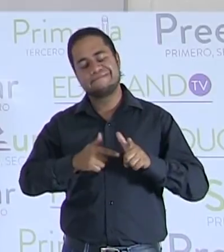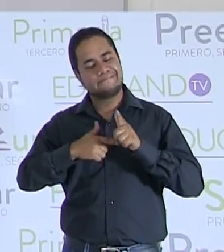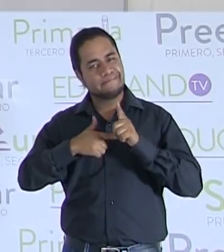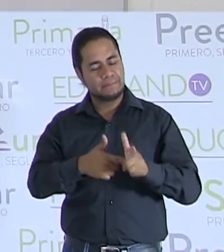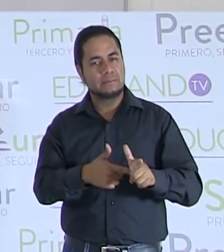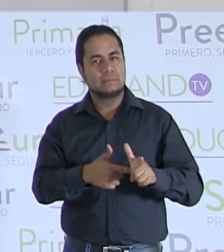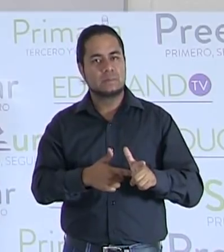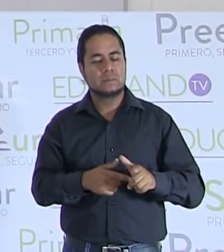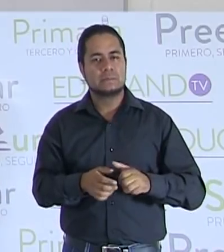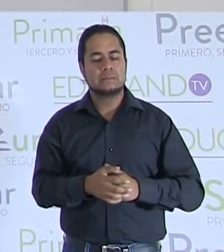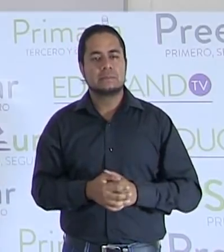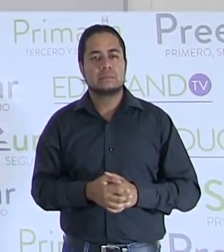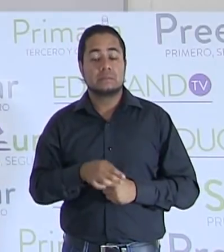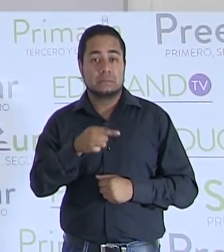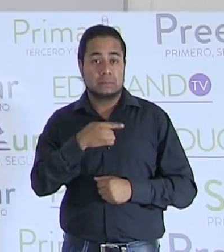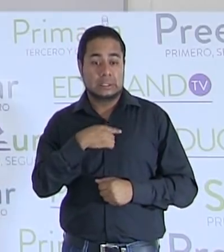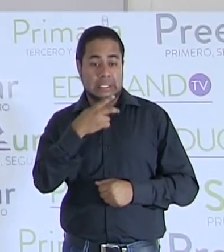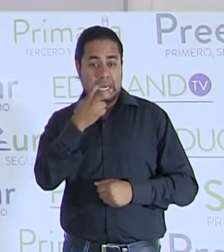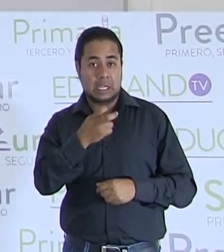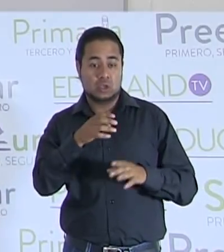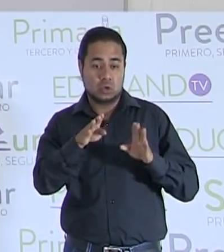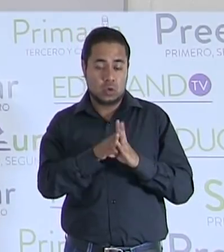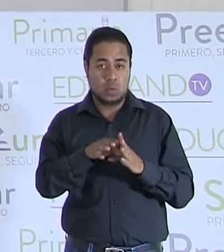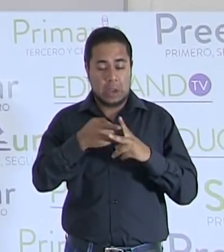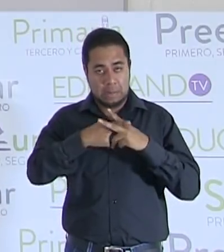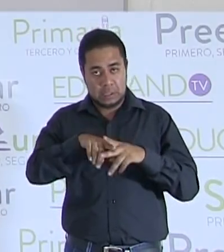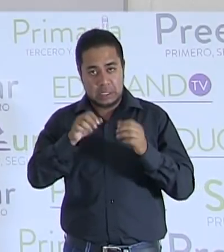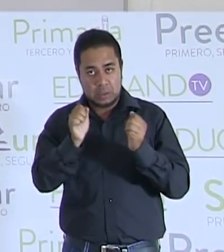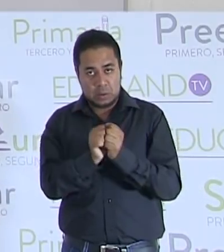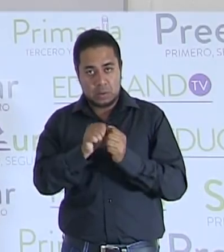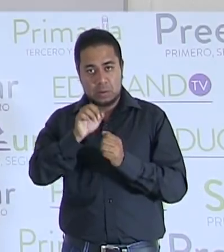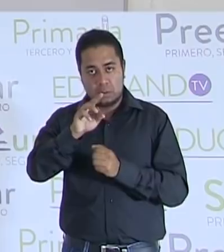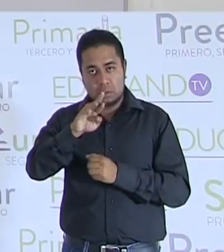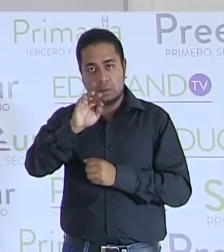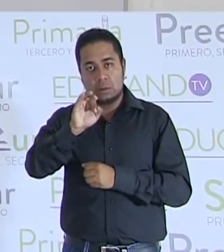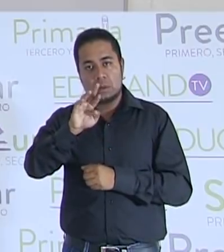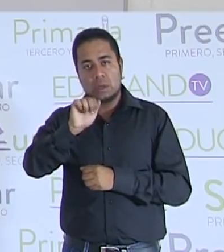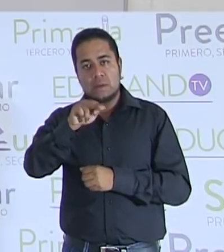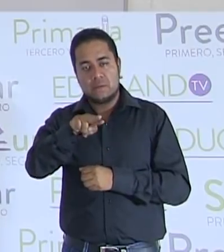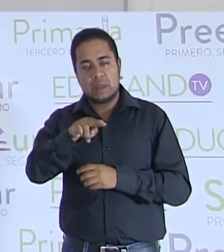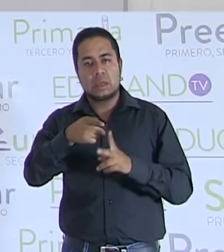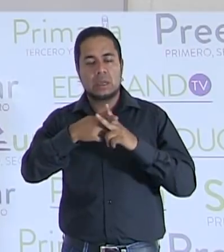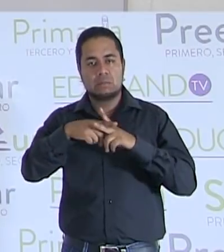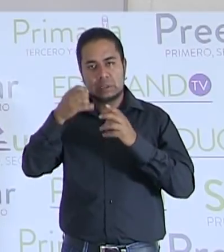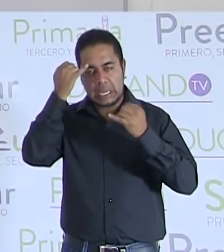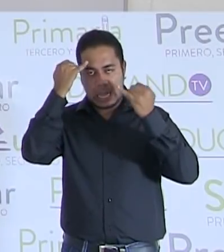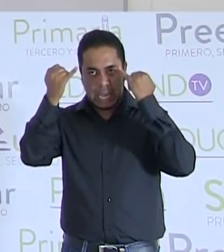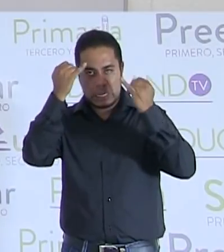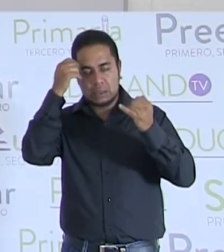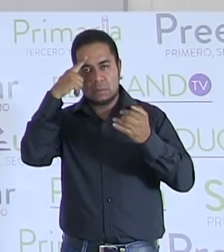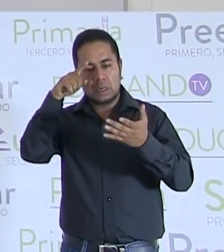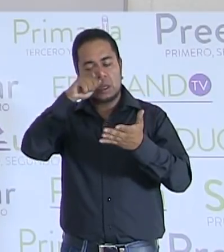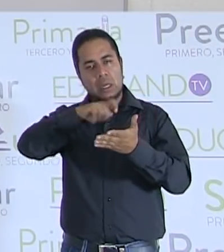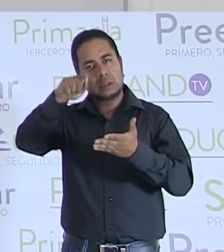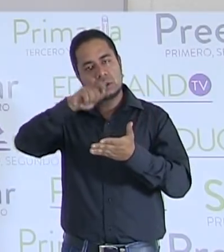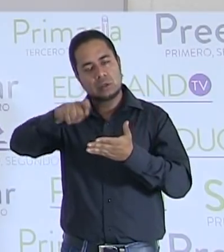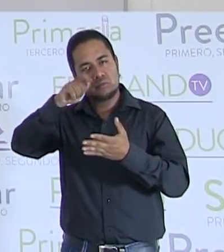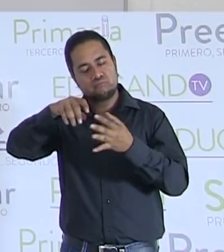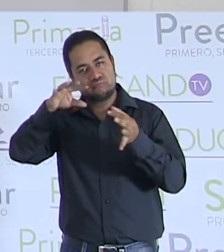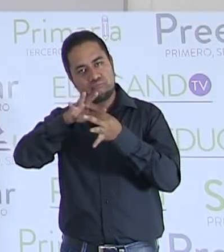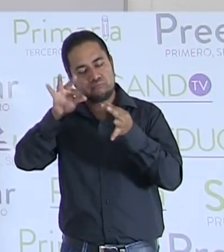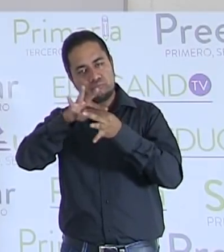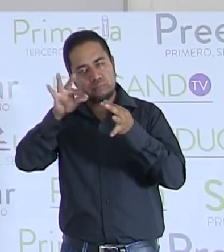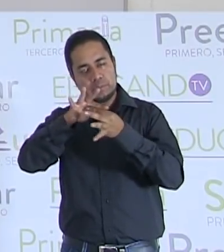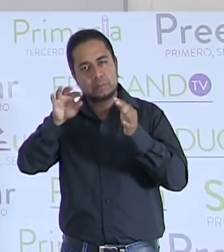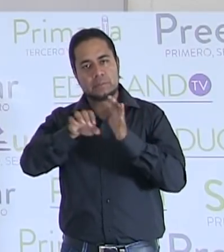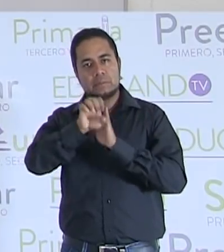Y podemos, a partir de este refrán, generar ideas para escribir un relato. Por